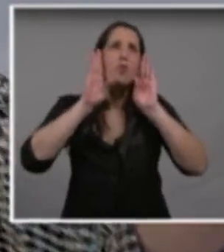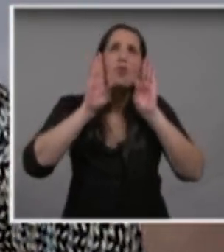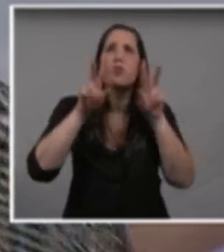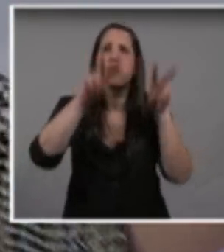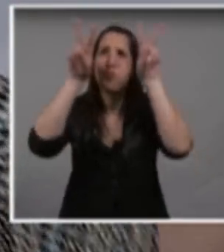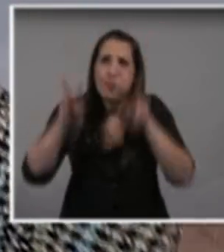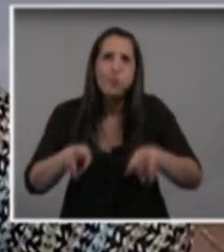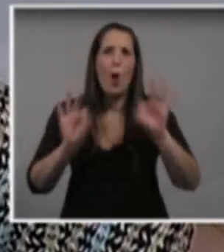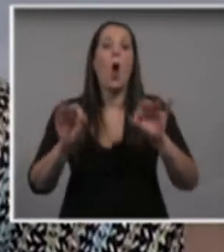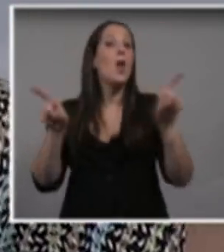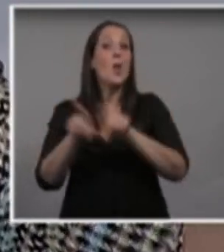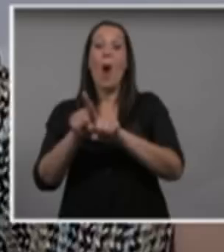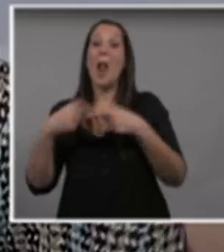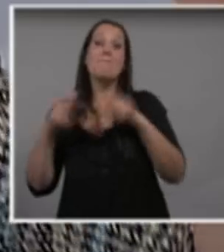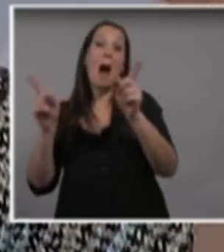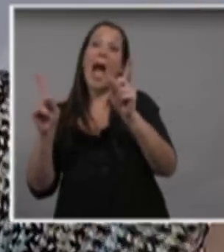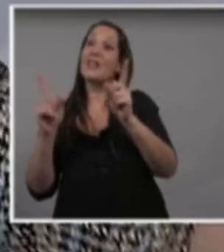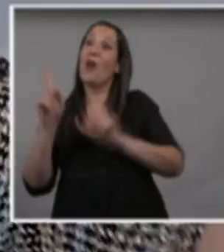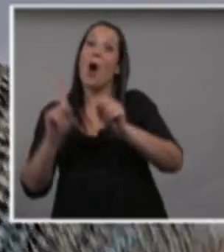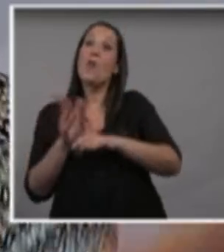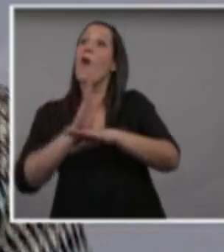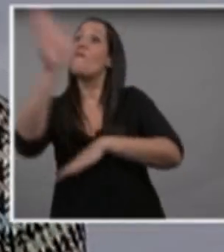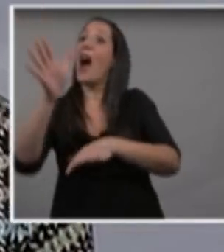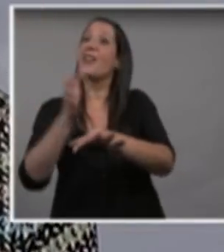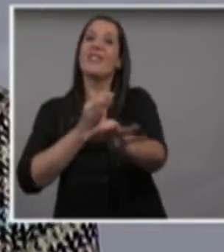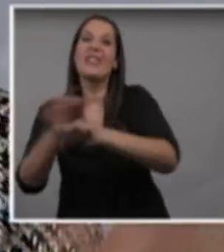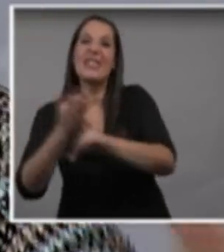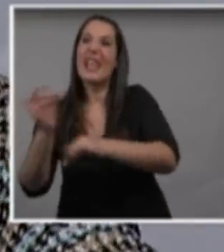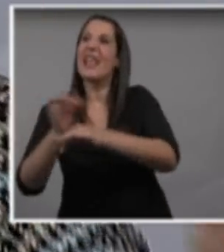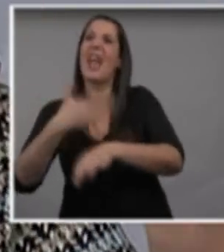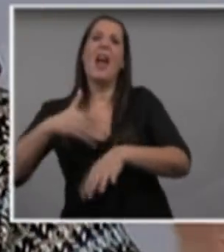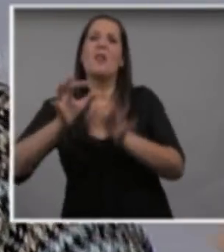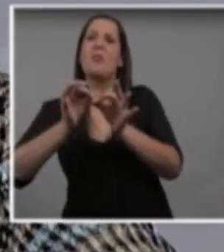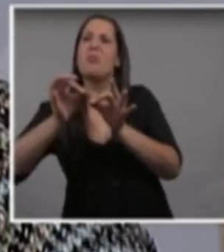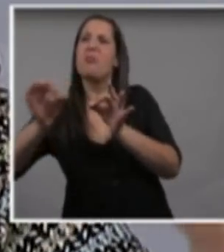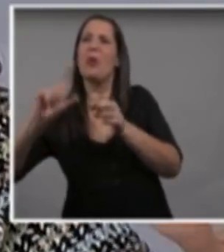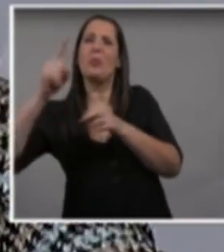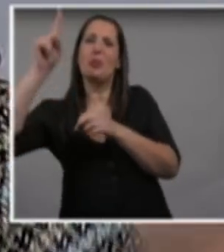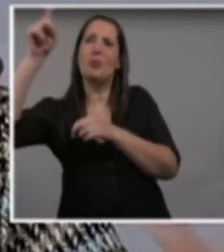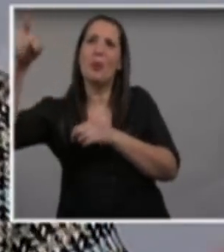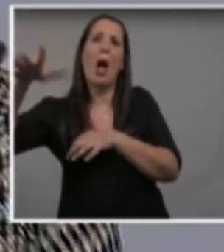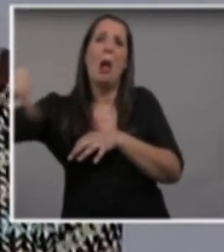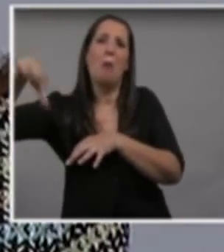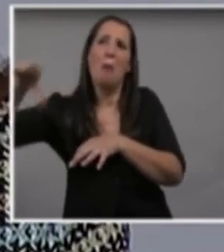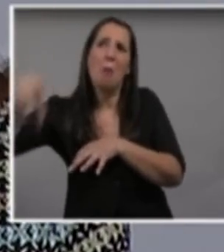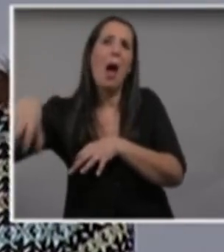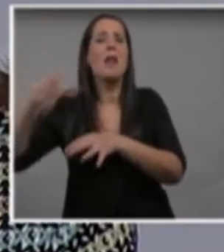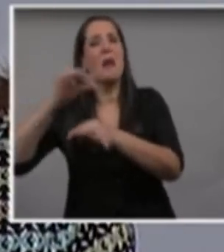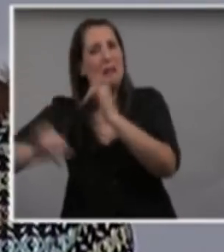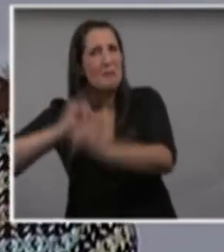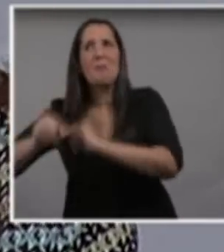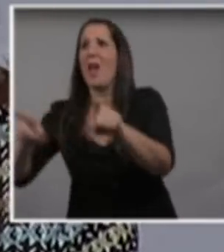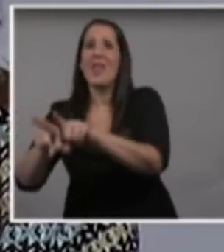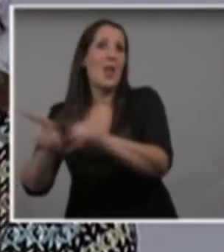van a alfabetizar a lugares o a parajes con la misma convicción y la misma fuerza.